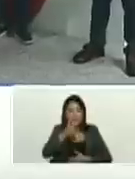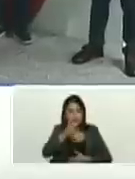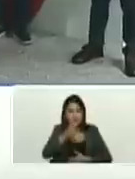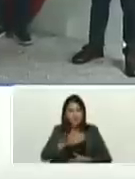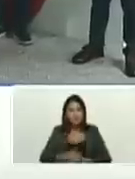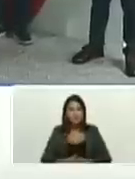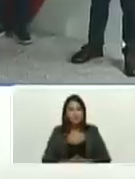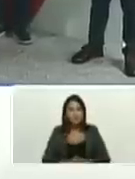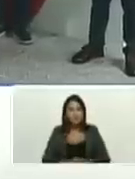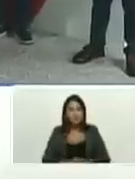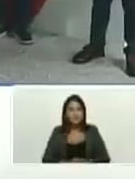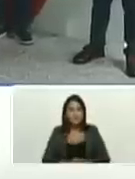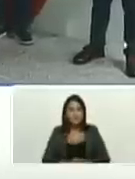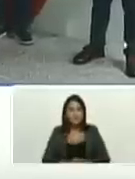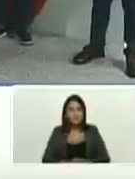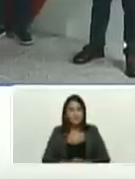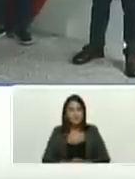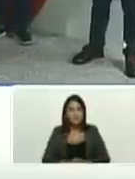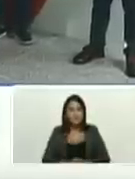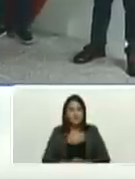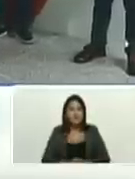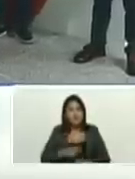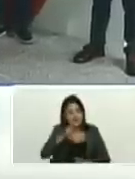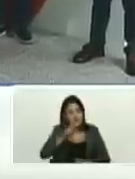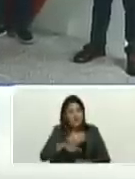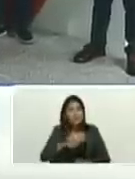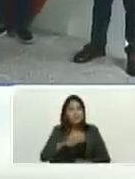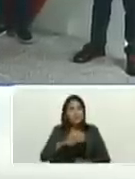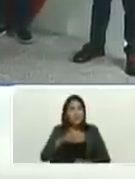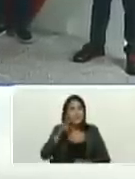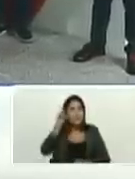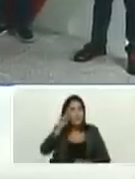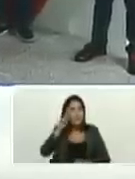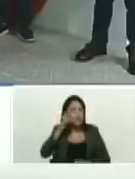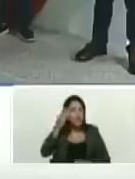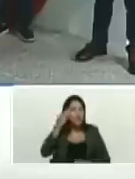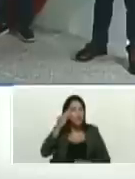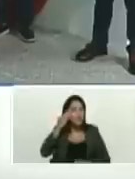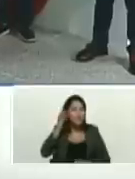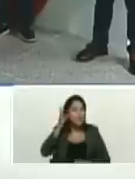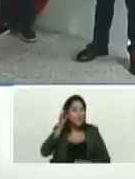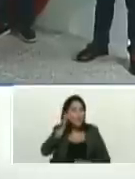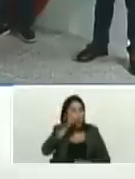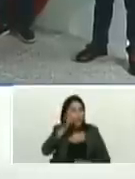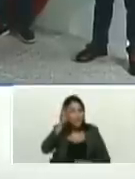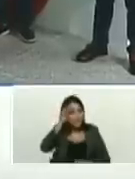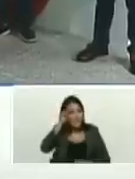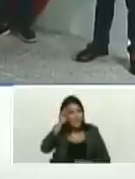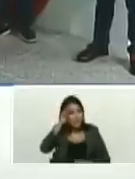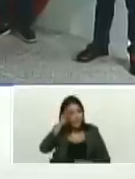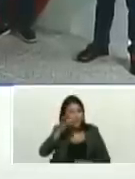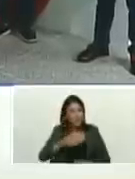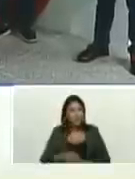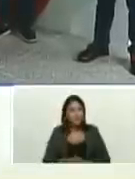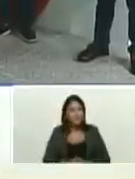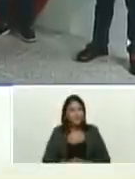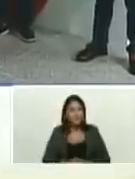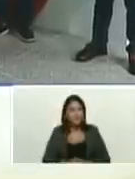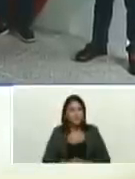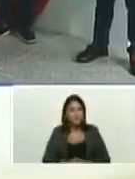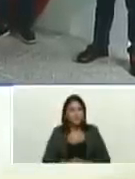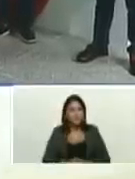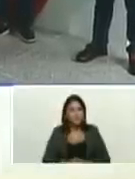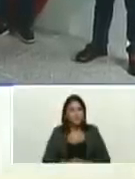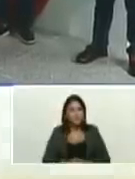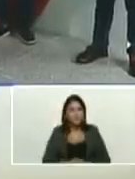las estudiantes, de los profesores, profesoras, maestros, maestras, que estén en manos del pueblo.